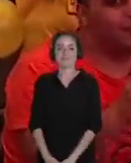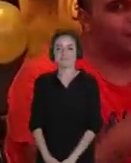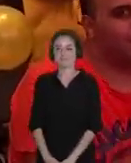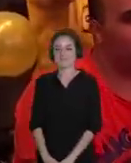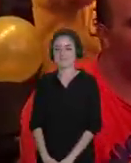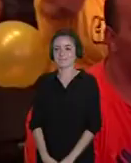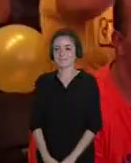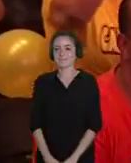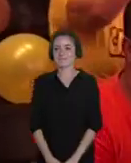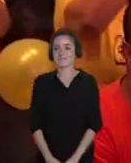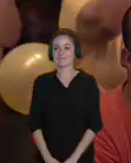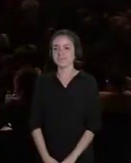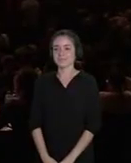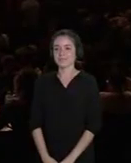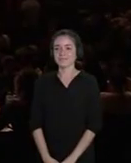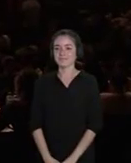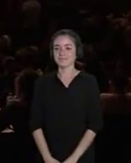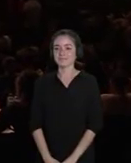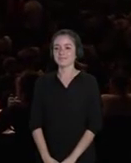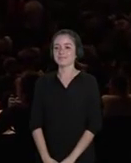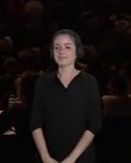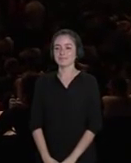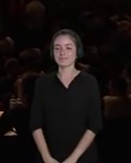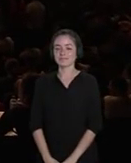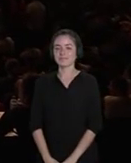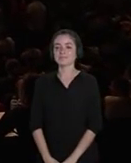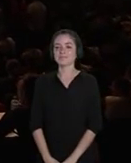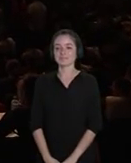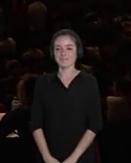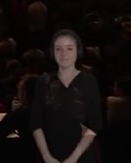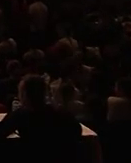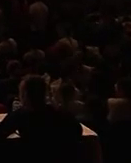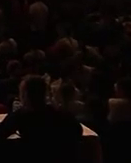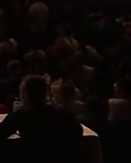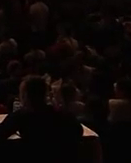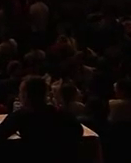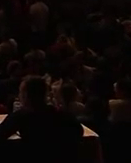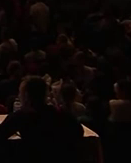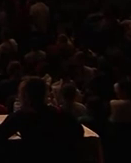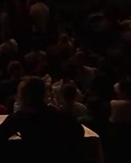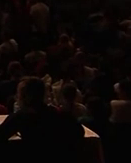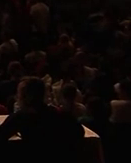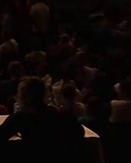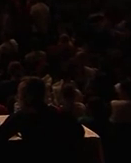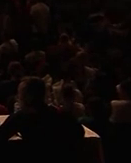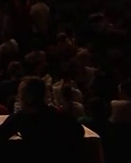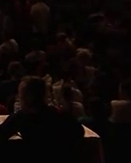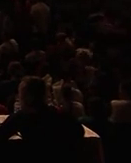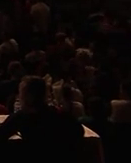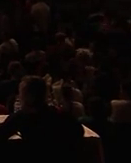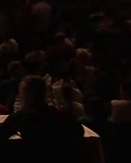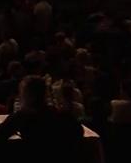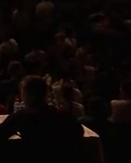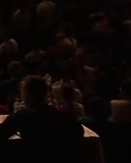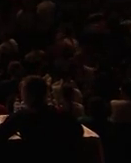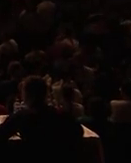ahí ha estado esa presentación de Chinchocito, además que se lo estaban pasando estupendamente, sí, en el escenario, ¿no? Bastante infantil me pareció su presentación y